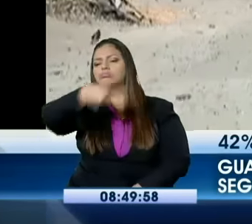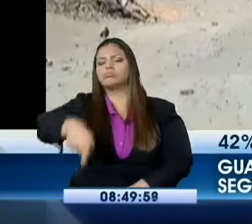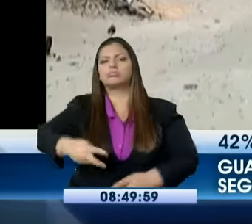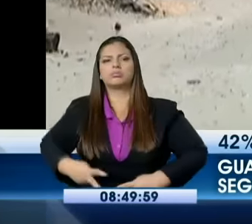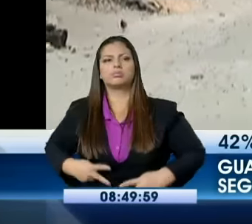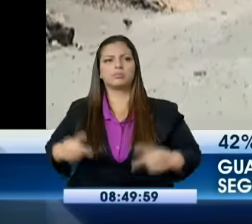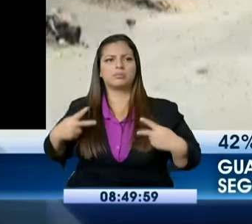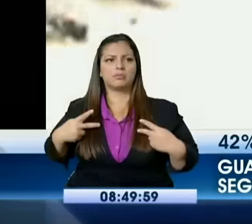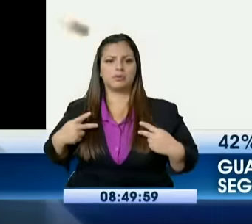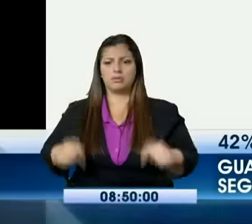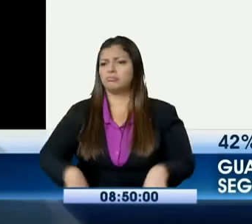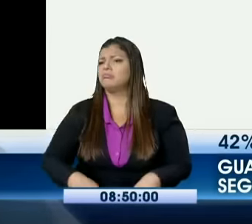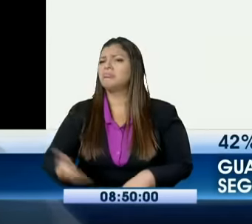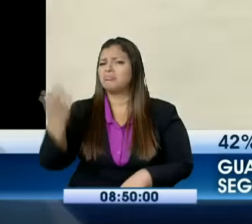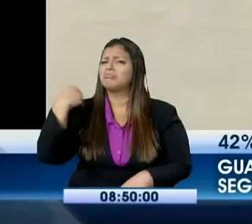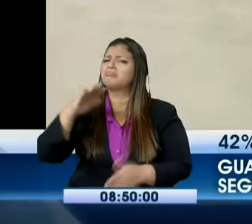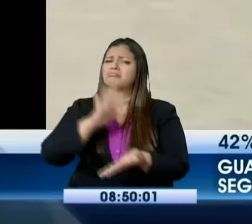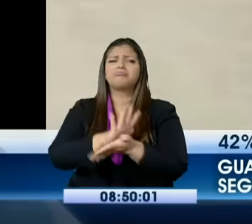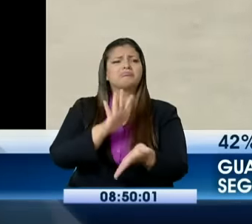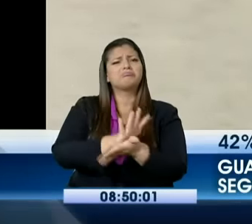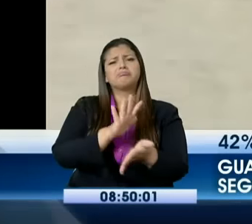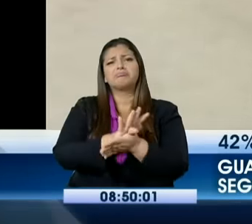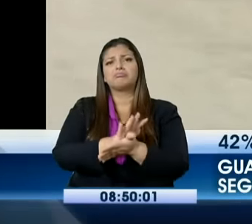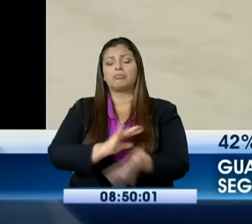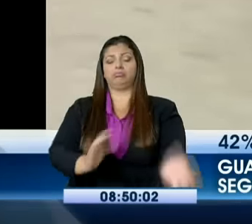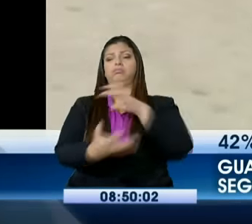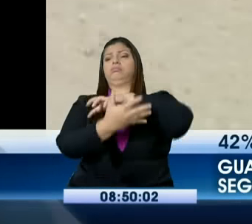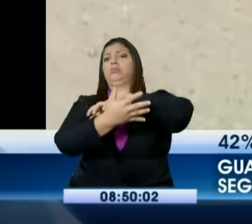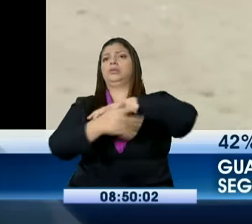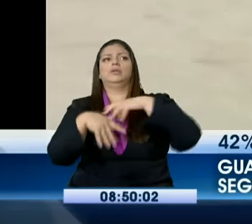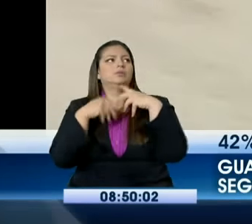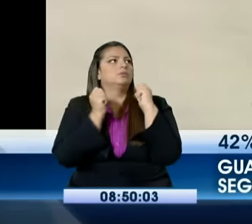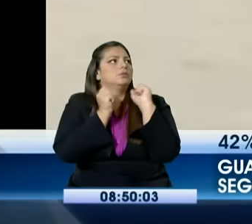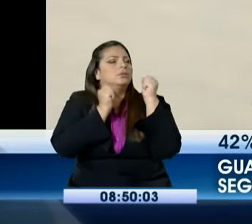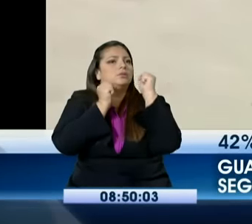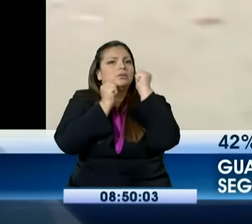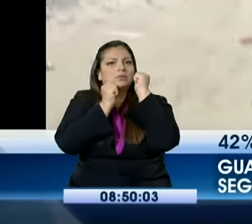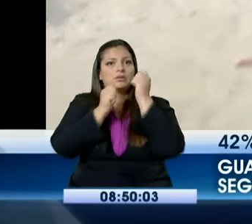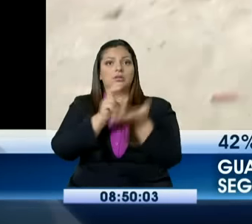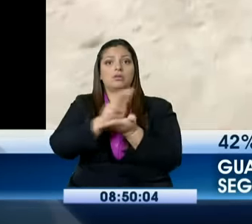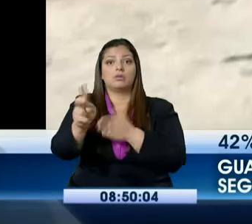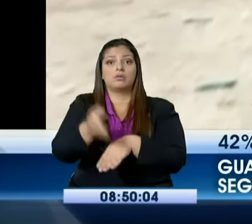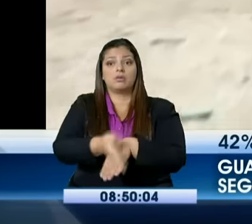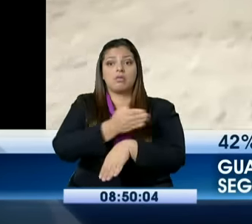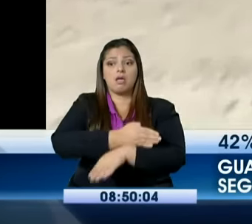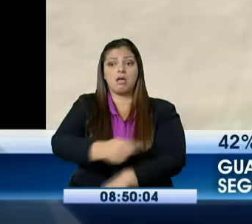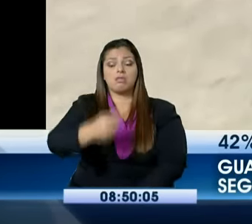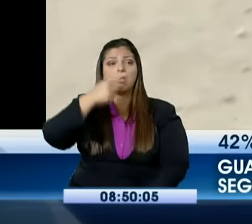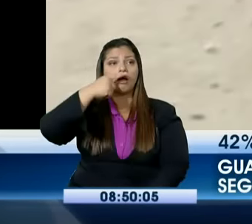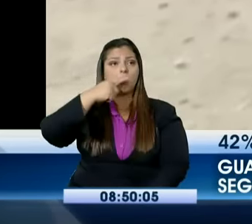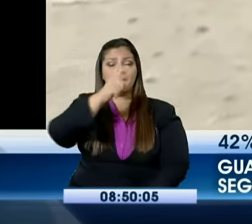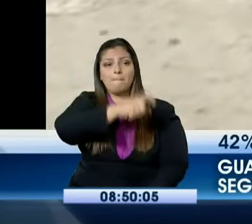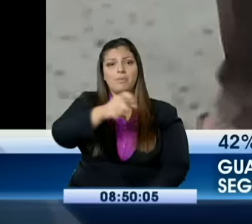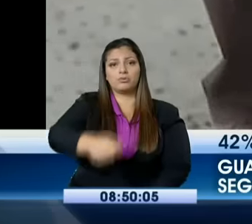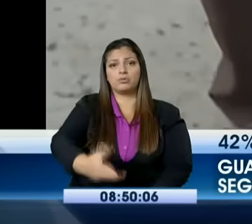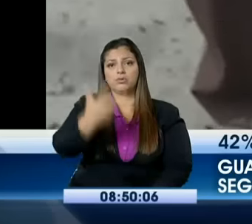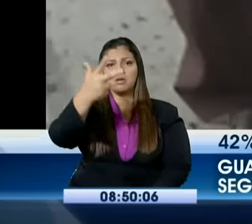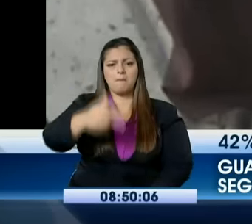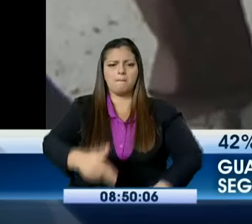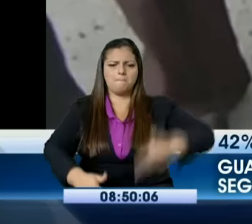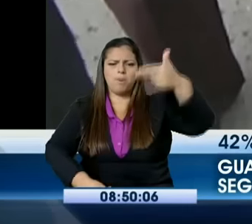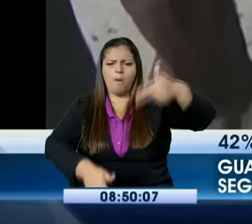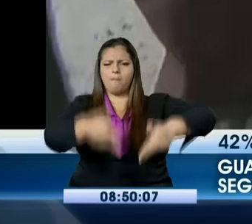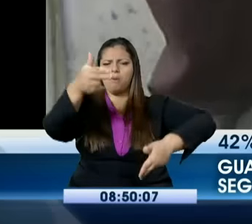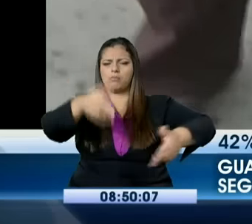ahorita es una cosa terrible. Su temor crece porque en los últimos 15 días aquí han matado a 3 personas. A la vuelta